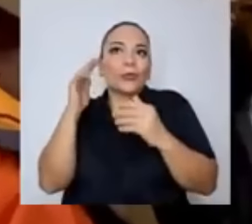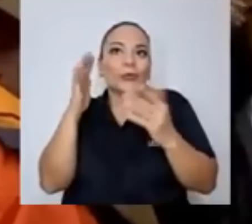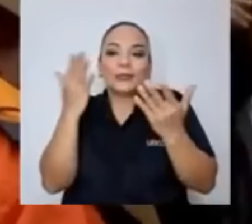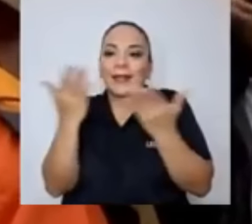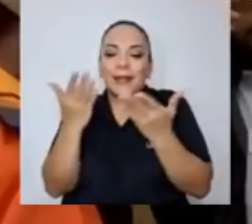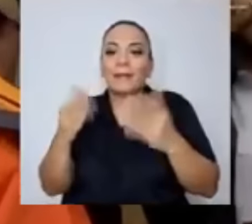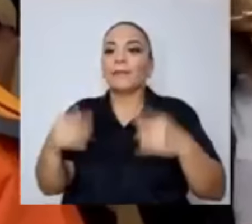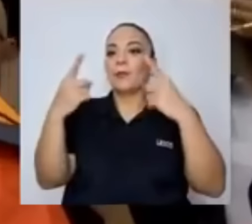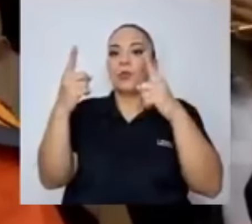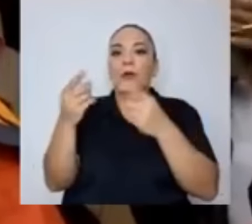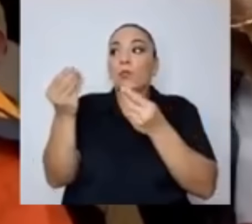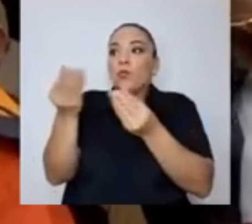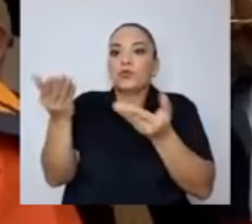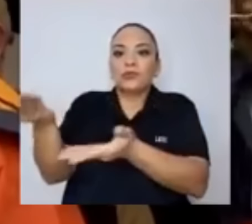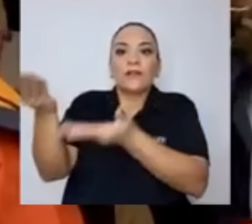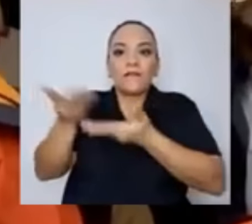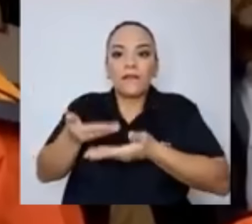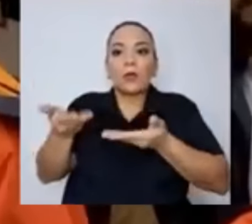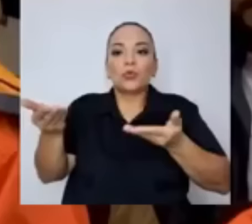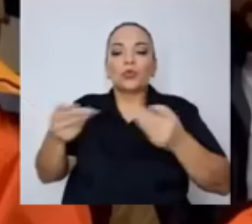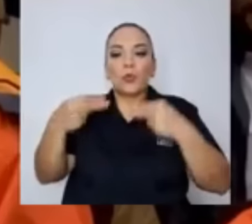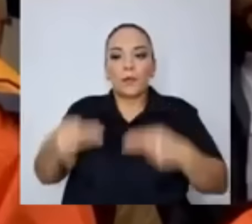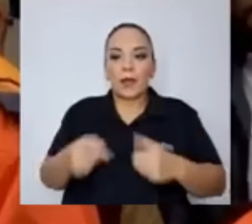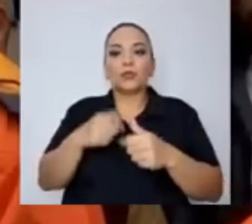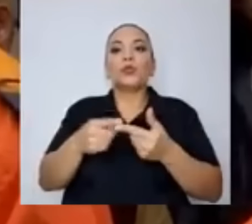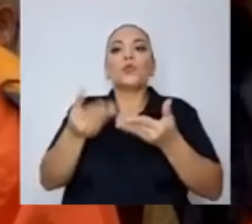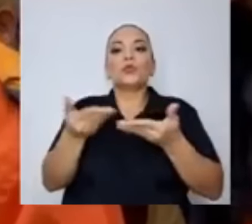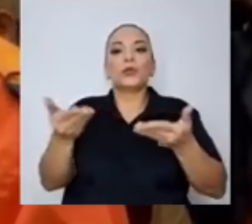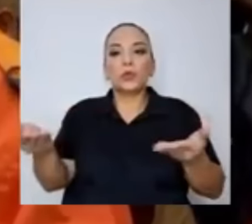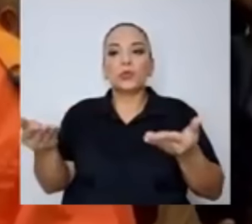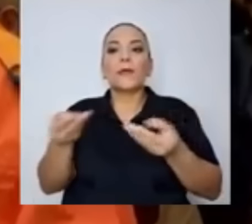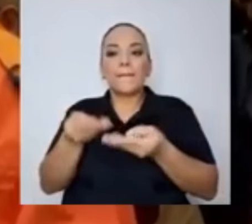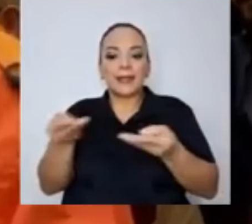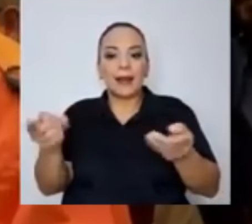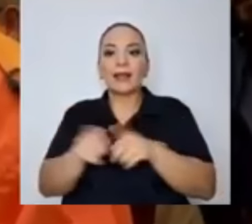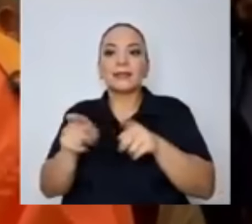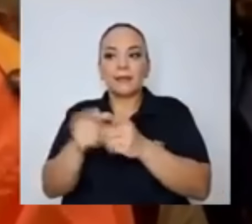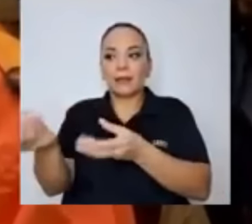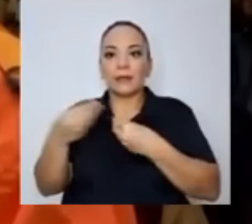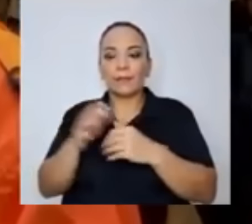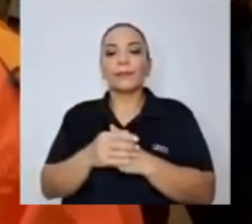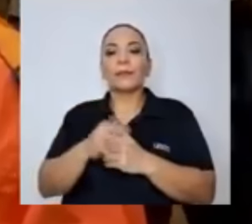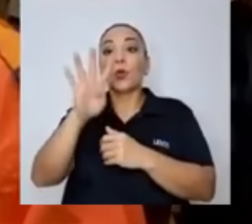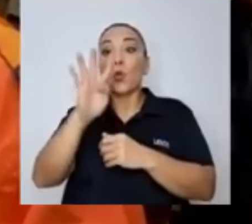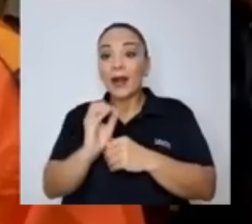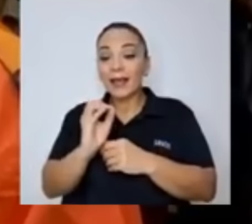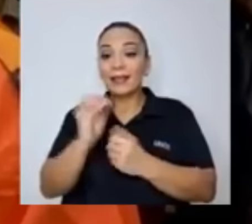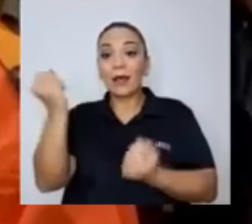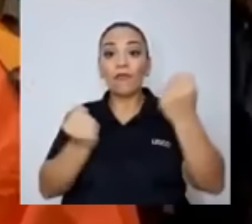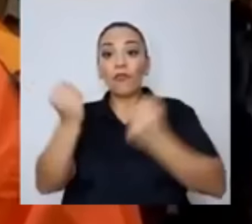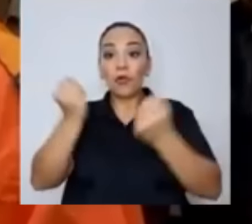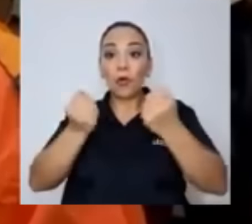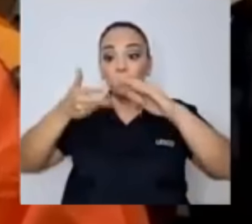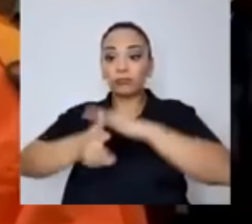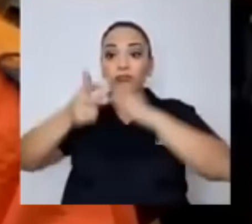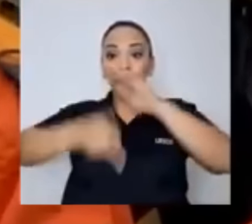conseguido muchísimos recursos humanos y muchísimos recursos materiales. 40 furgones están entrando al